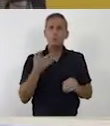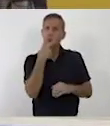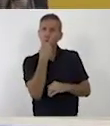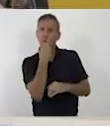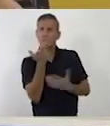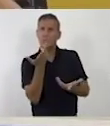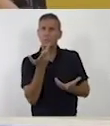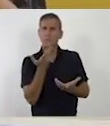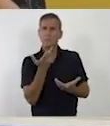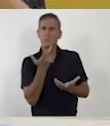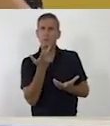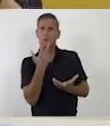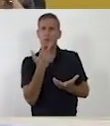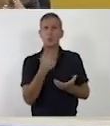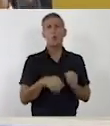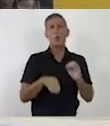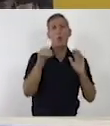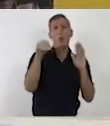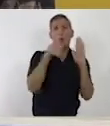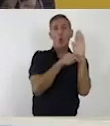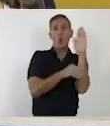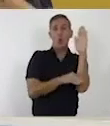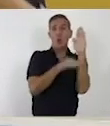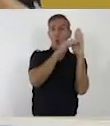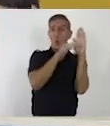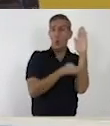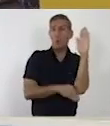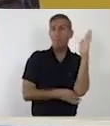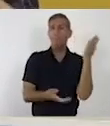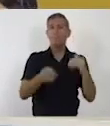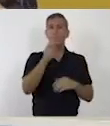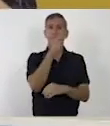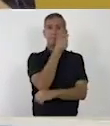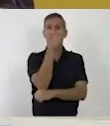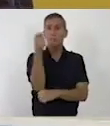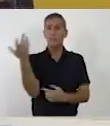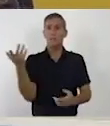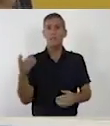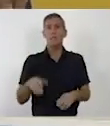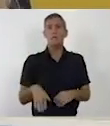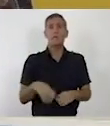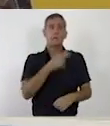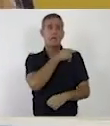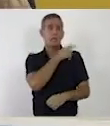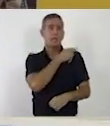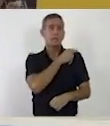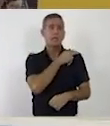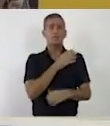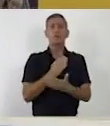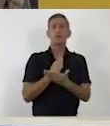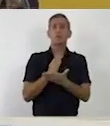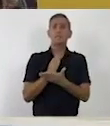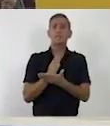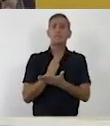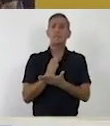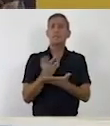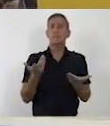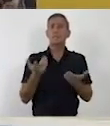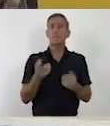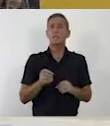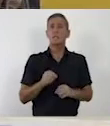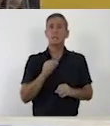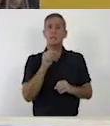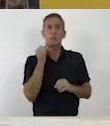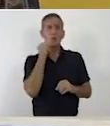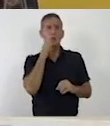de ver a través de sus metodólogos, a través de las direcciones provinciales y municipales de educación, las